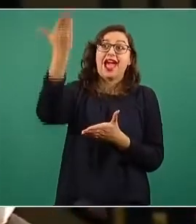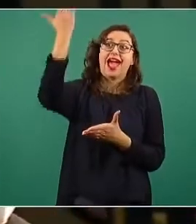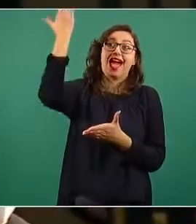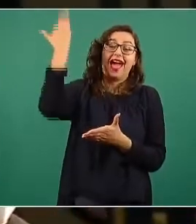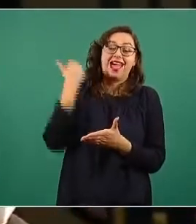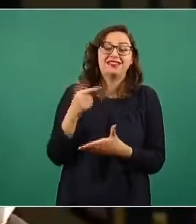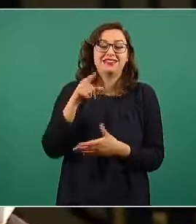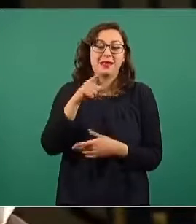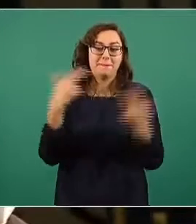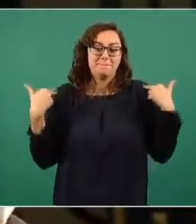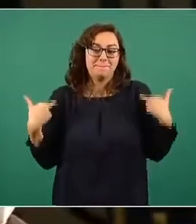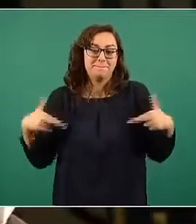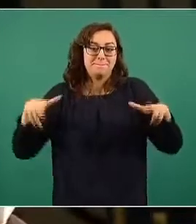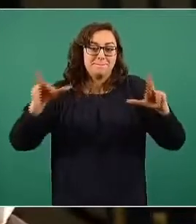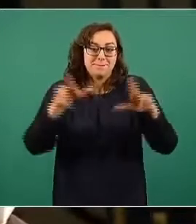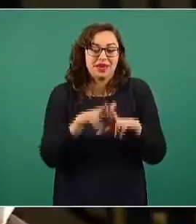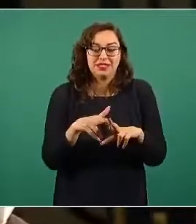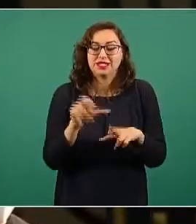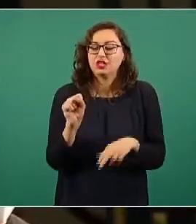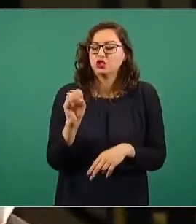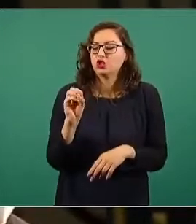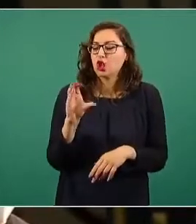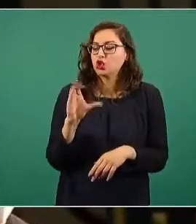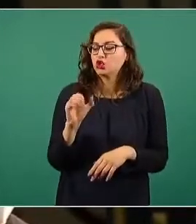viene trascendiendo por múltiples